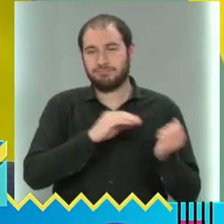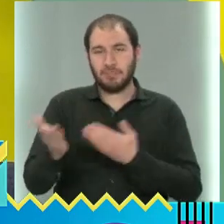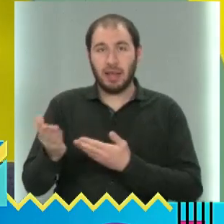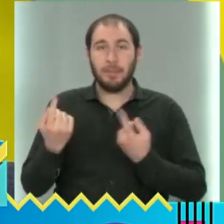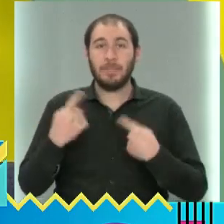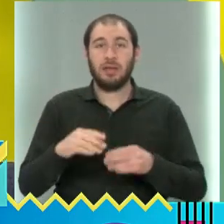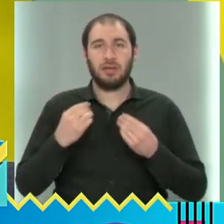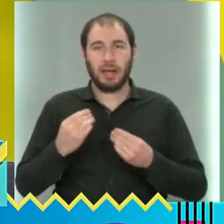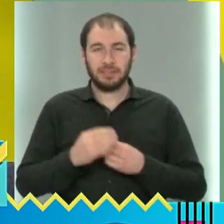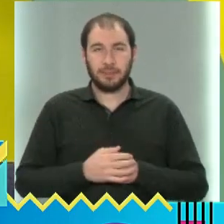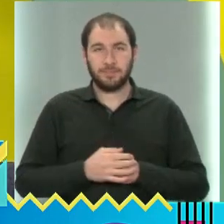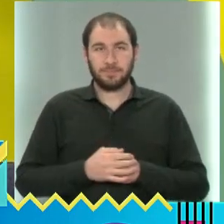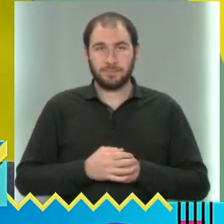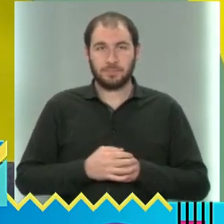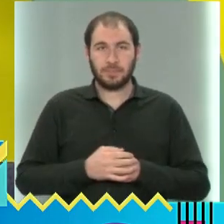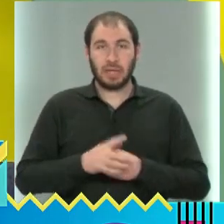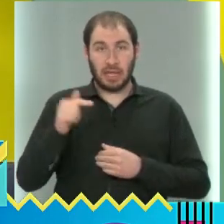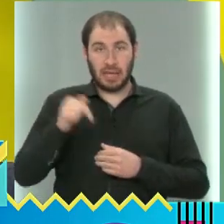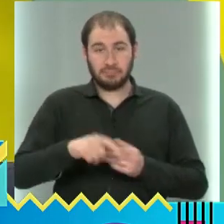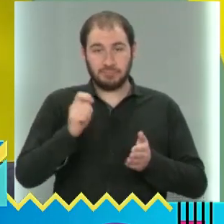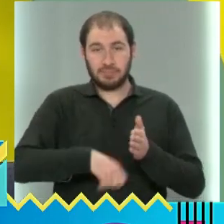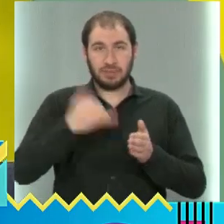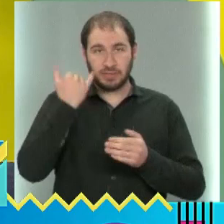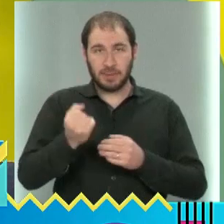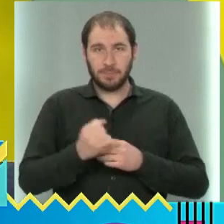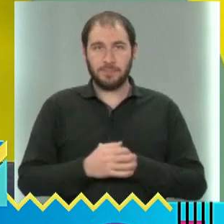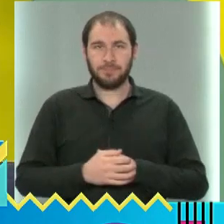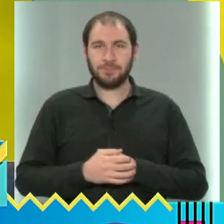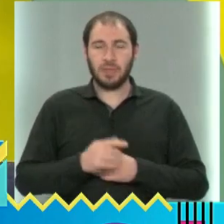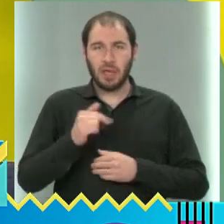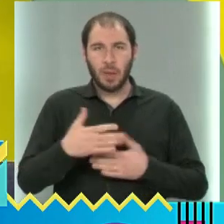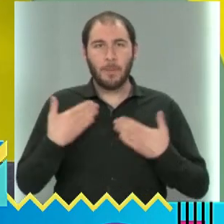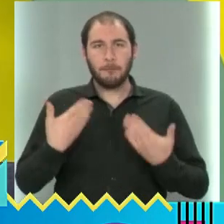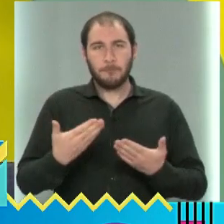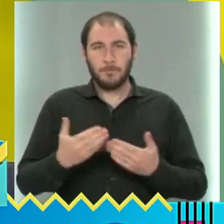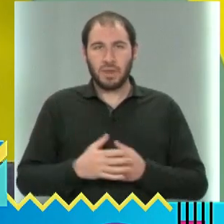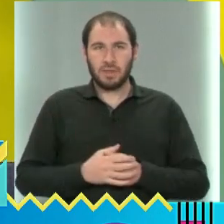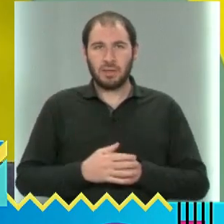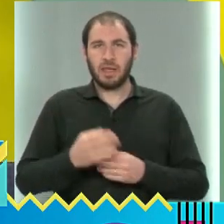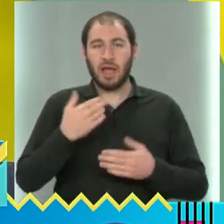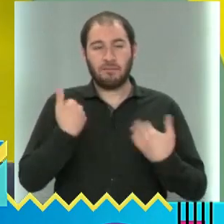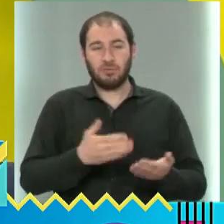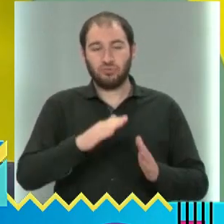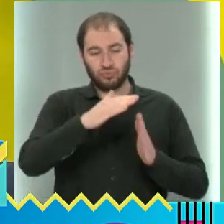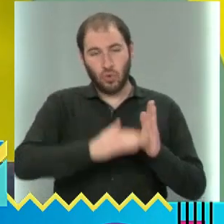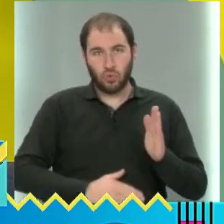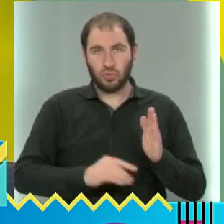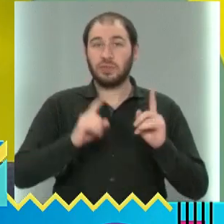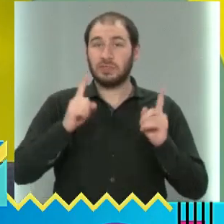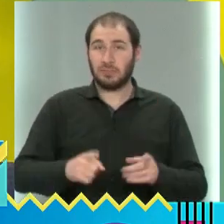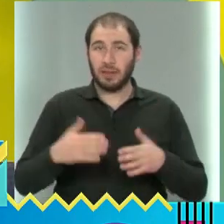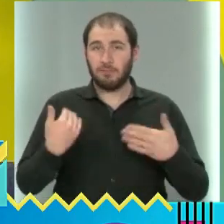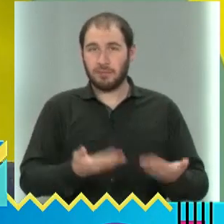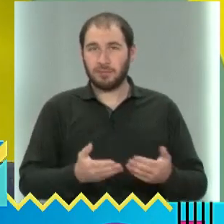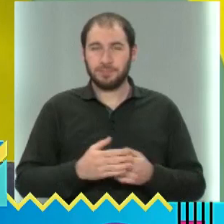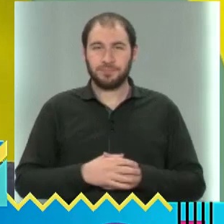Pero ¿qué pasa? A partir de que eso sucede y que tiene el registro, puede empezar a gozar de todos estos beneficios y también de los